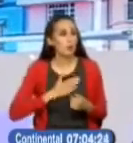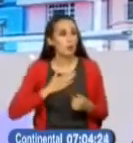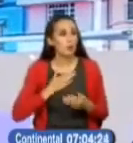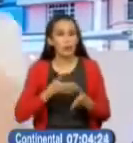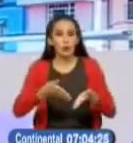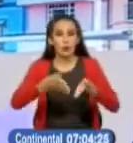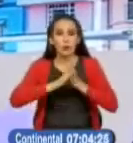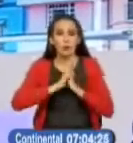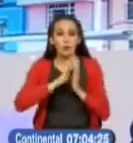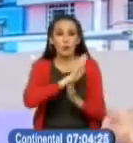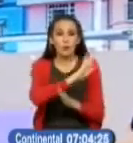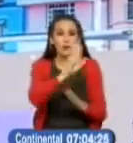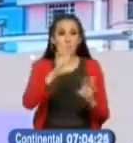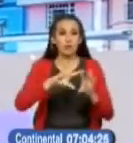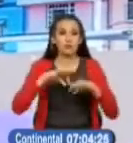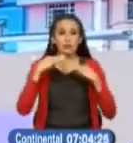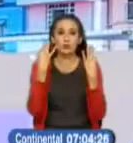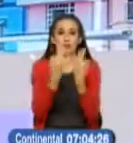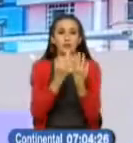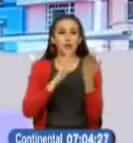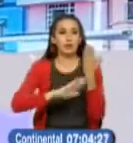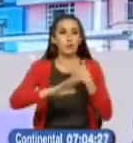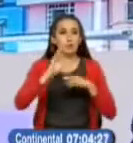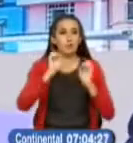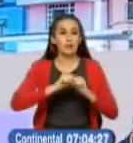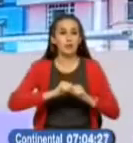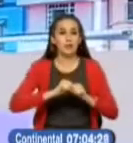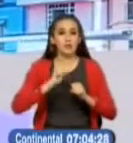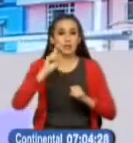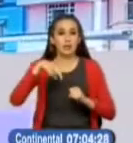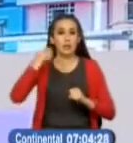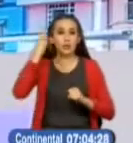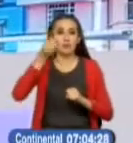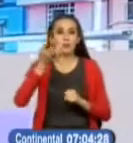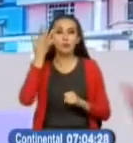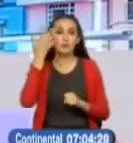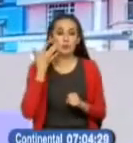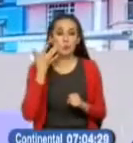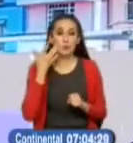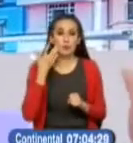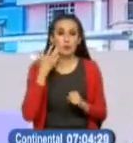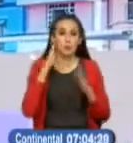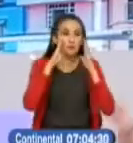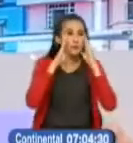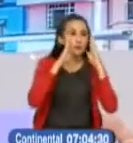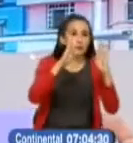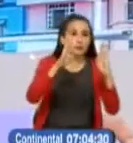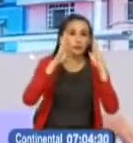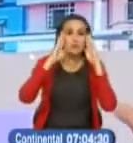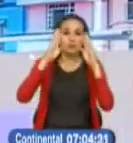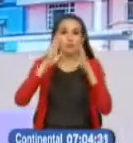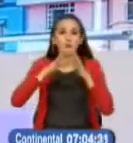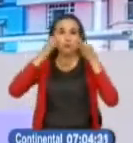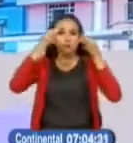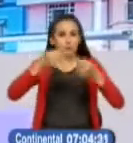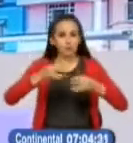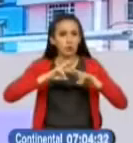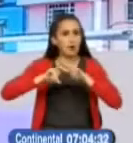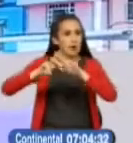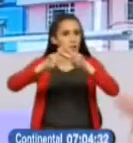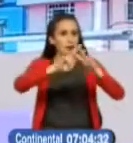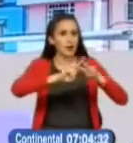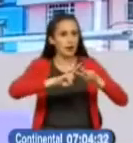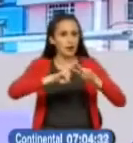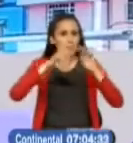a sus familias que durante estos próximos días se concentren precisamente en el análisis responsable y adecuado que les va a